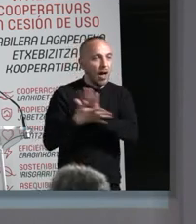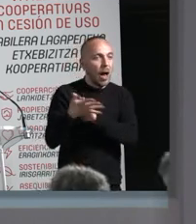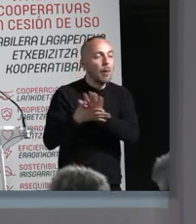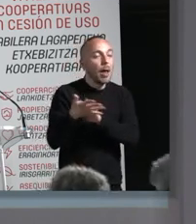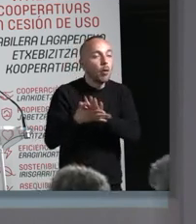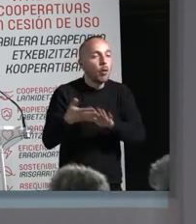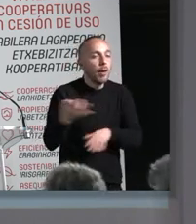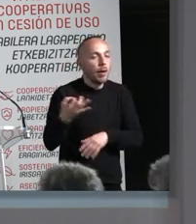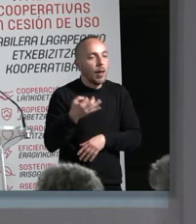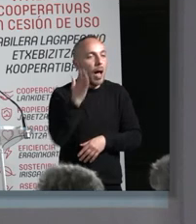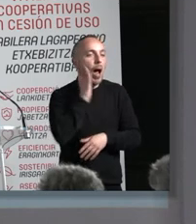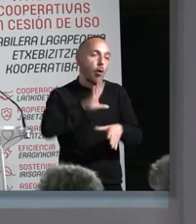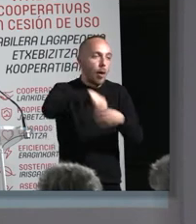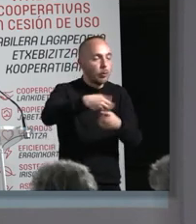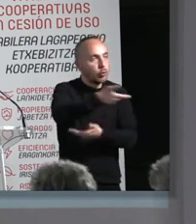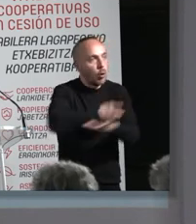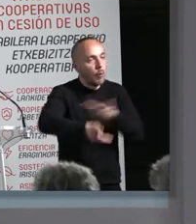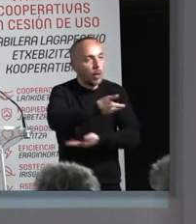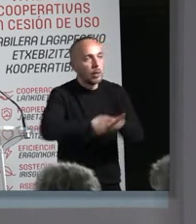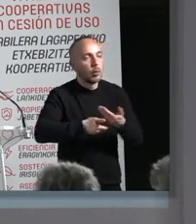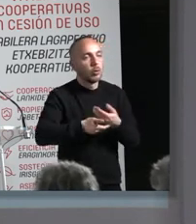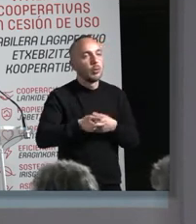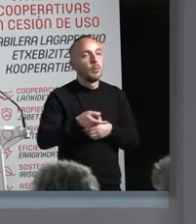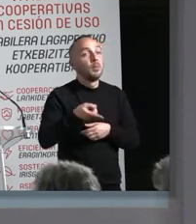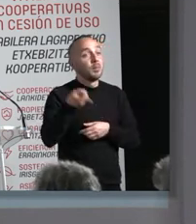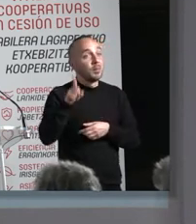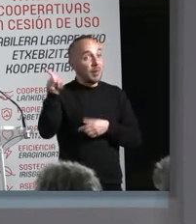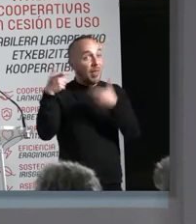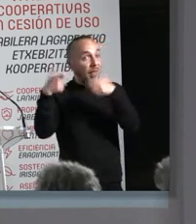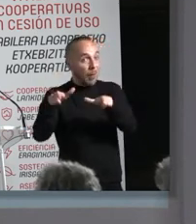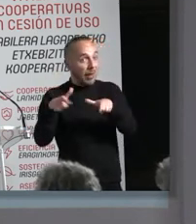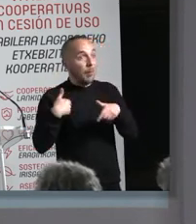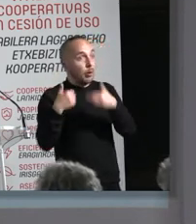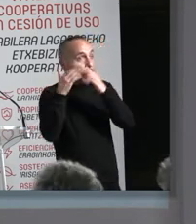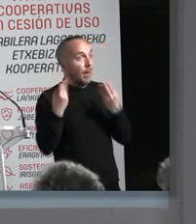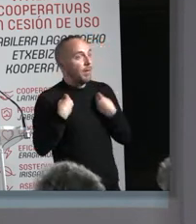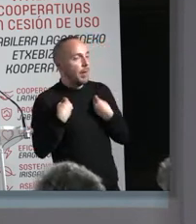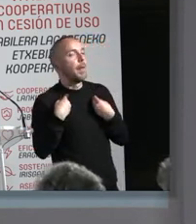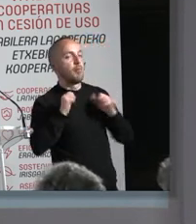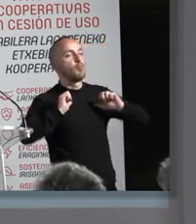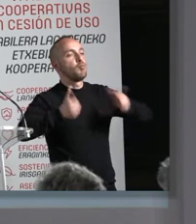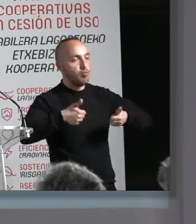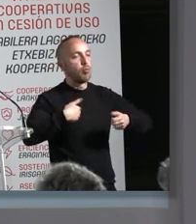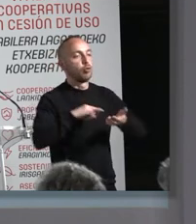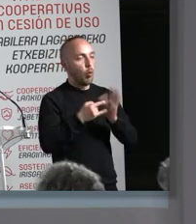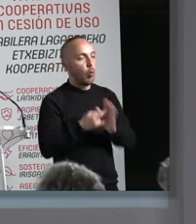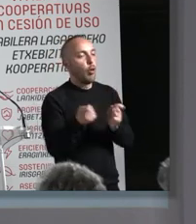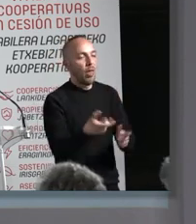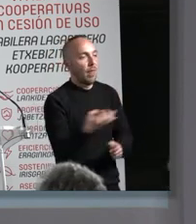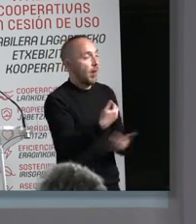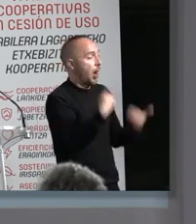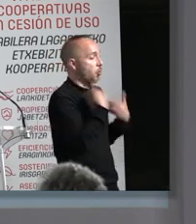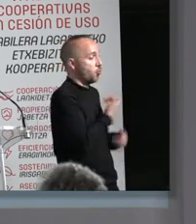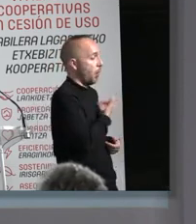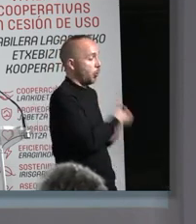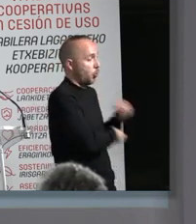colaborativos y tanto Derechos Sociales como Departamento de Vivienda se pusieron manos a la obra para decir hay que dar una solución, ya que el ayuntamiento no la da, vamos a intentar, ¿no? Y